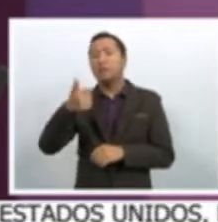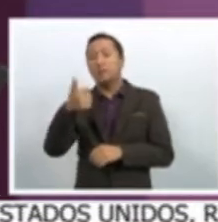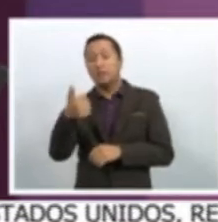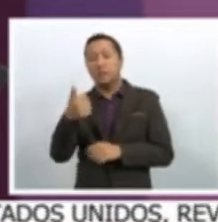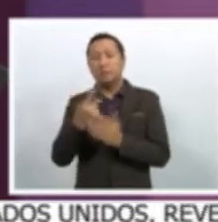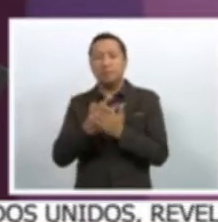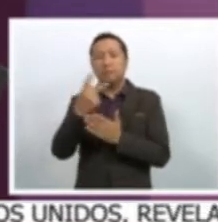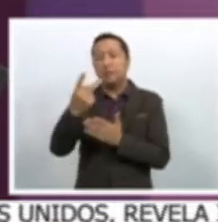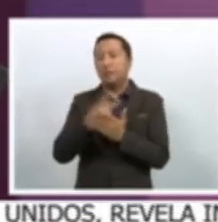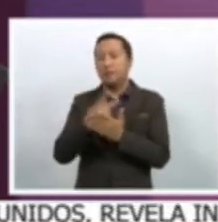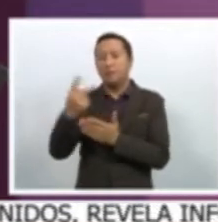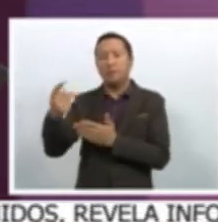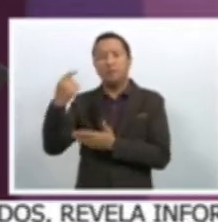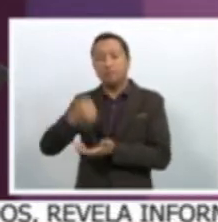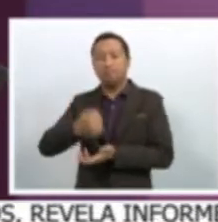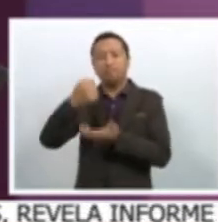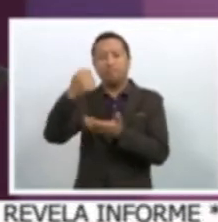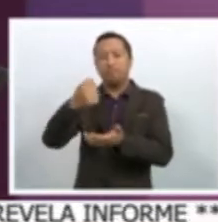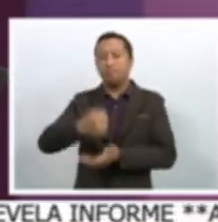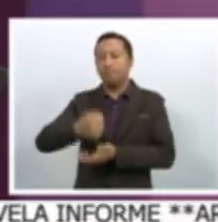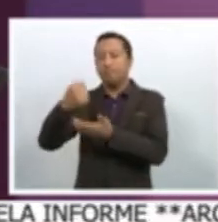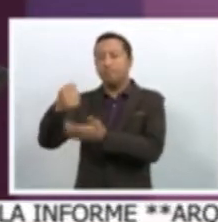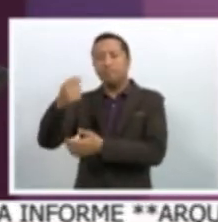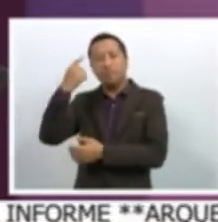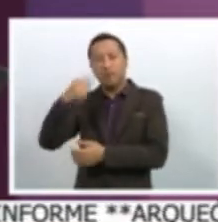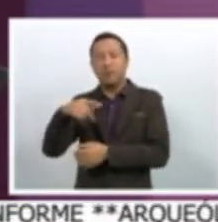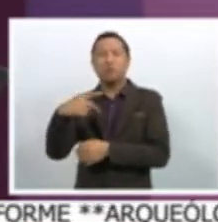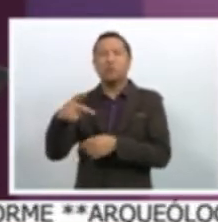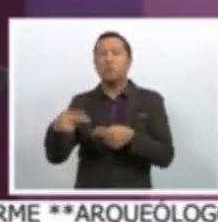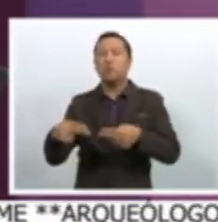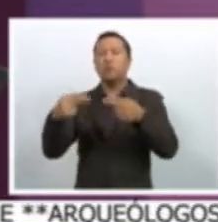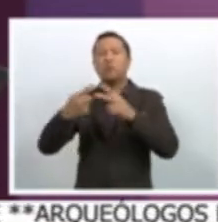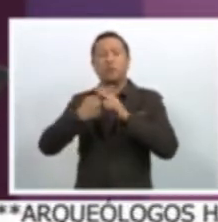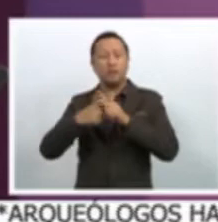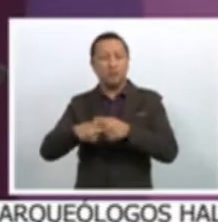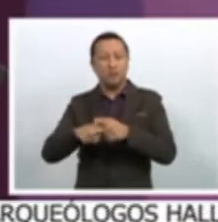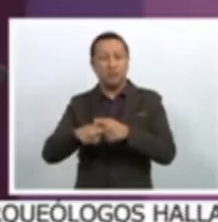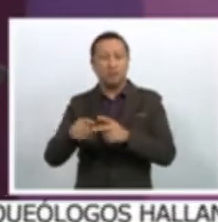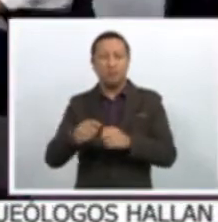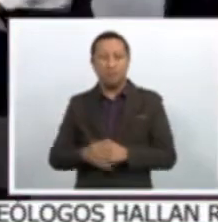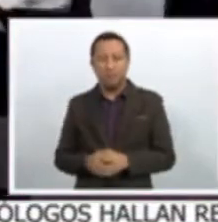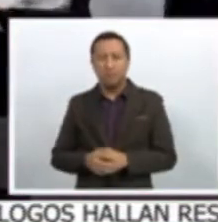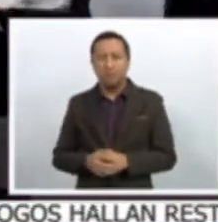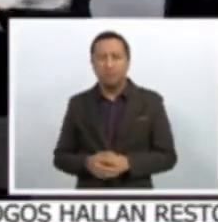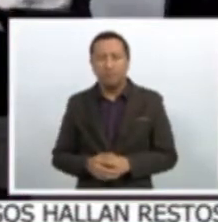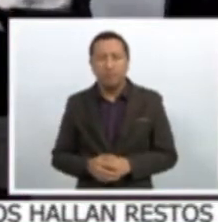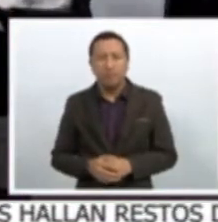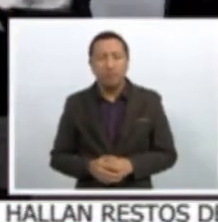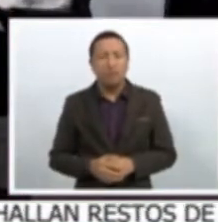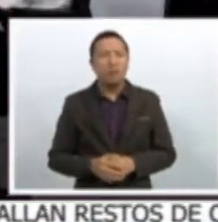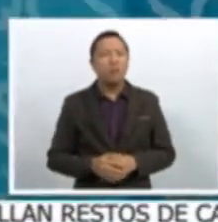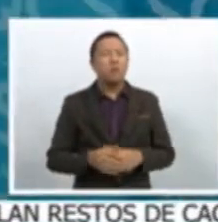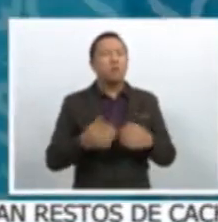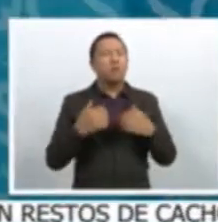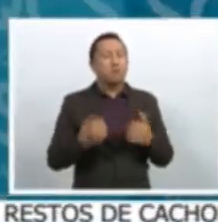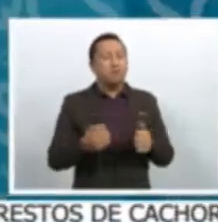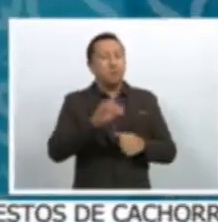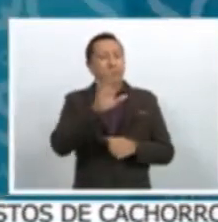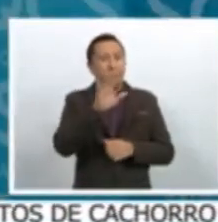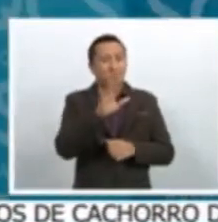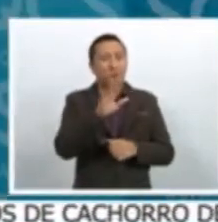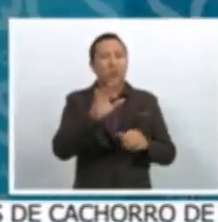$1,000,000 en este proyecto de Emprende Yo Te Apuesto. Así que estamos ya nada de conocer los proyectos ganadores. O sea que de los 50 proyectos que hay habrá